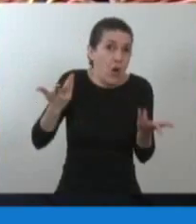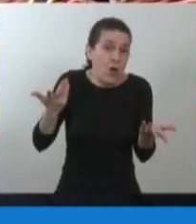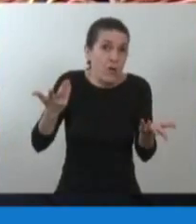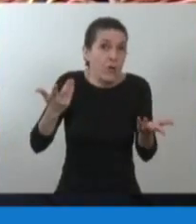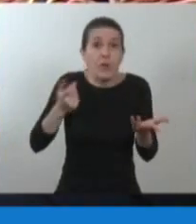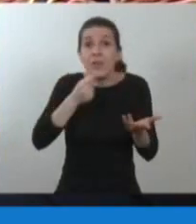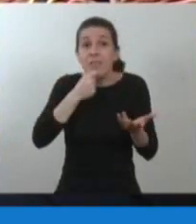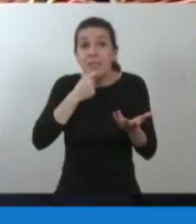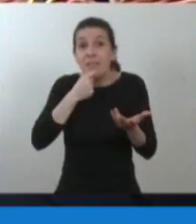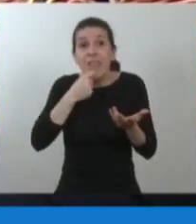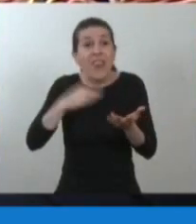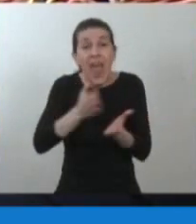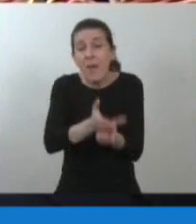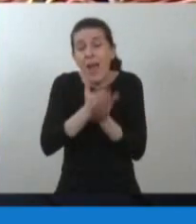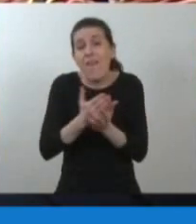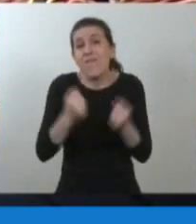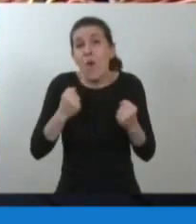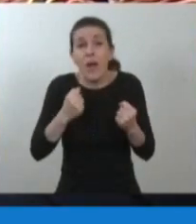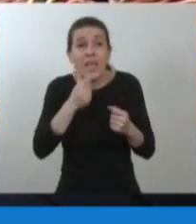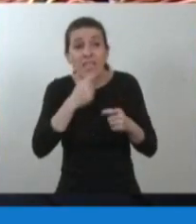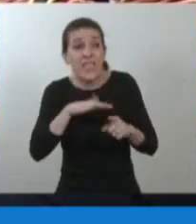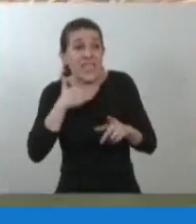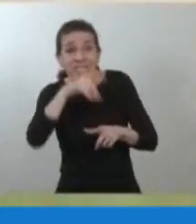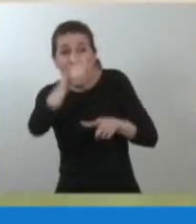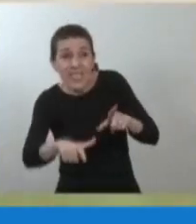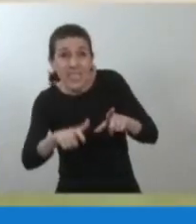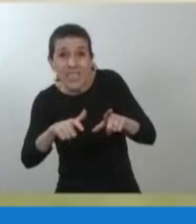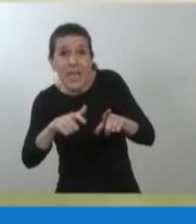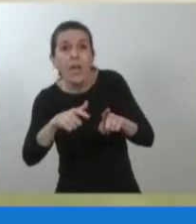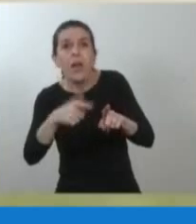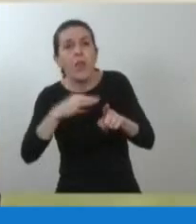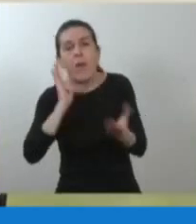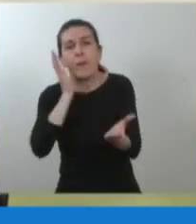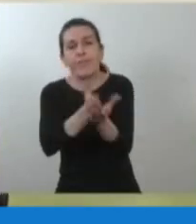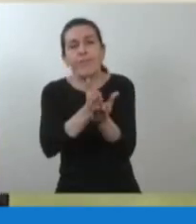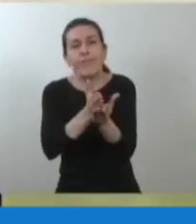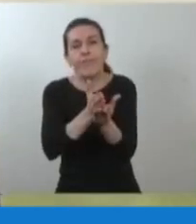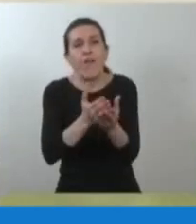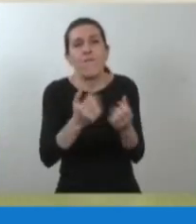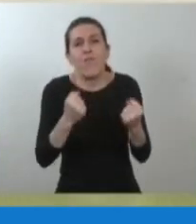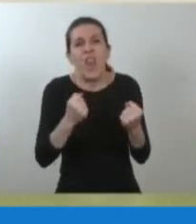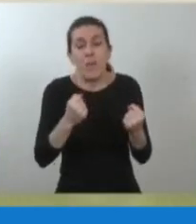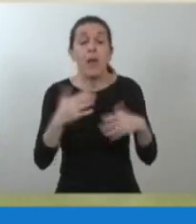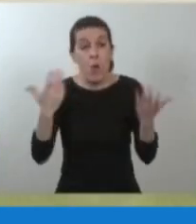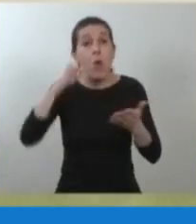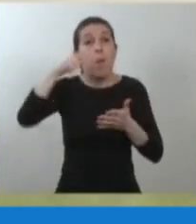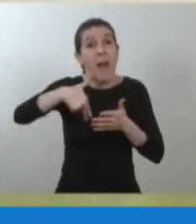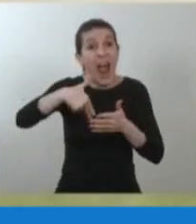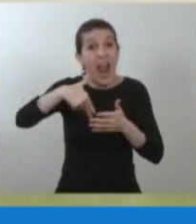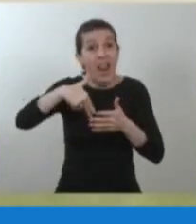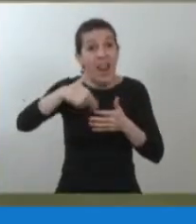clave implacable a la hora de aplicar la condena embargada de este plan